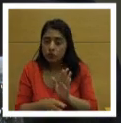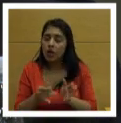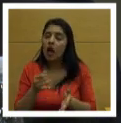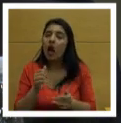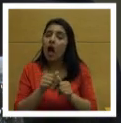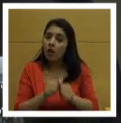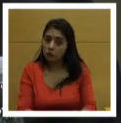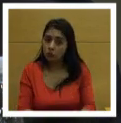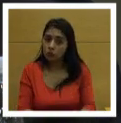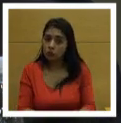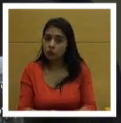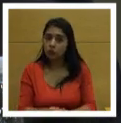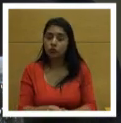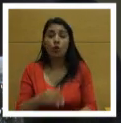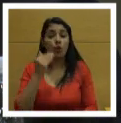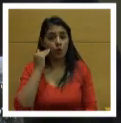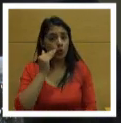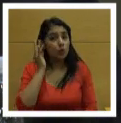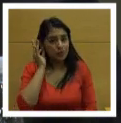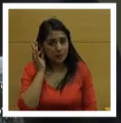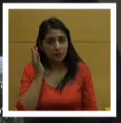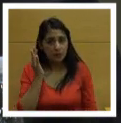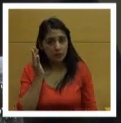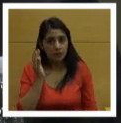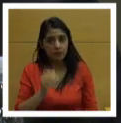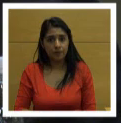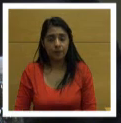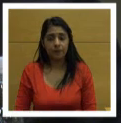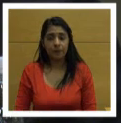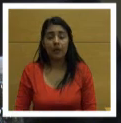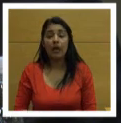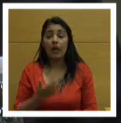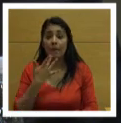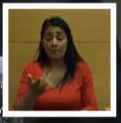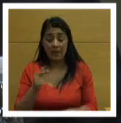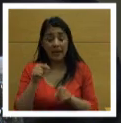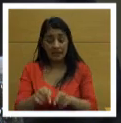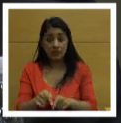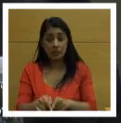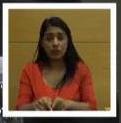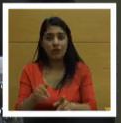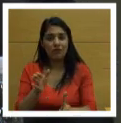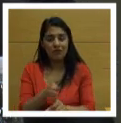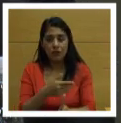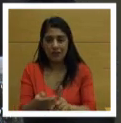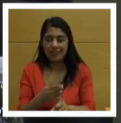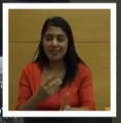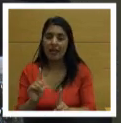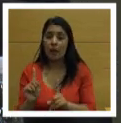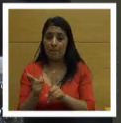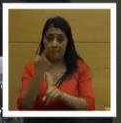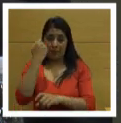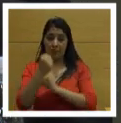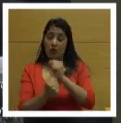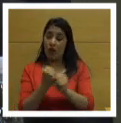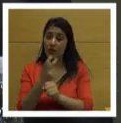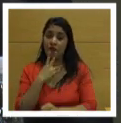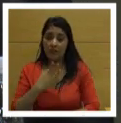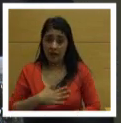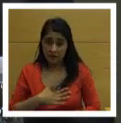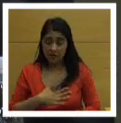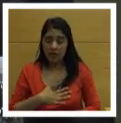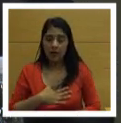en particular con nuestras niñas, de manera que intentar romper la dinámica de la violencia de las primeras etapas de la vida a fin